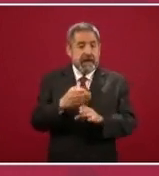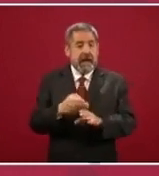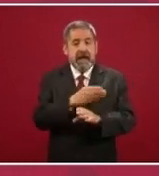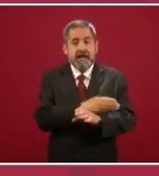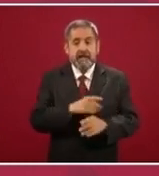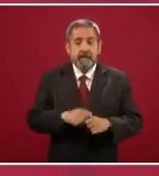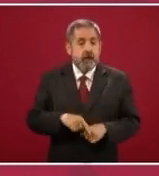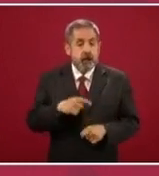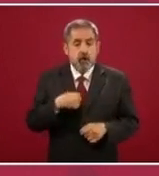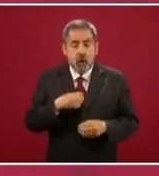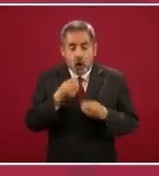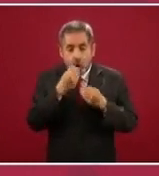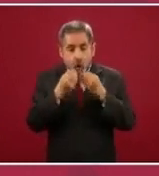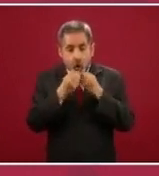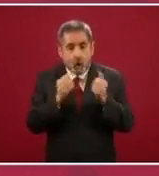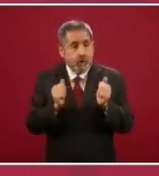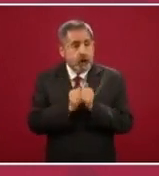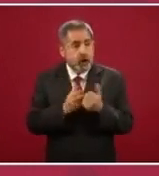comí con el